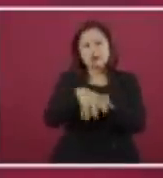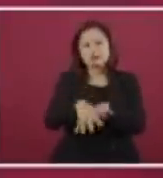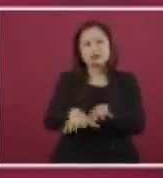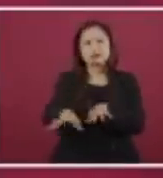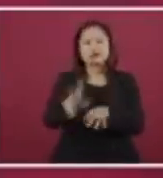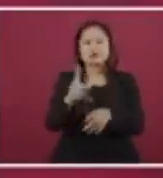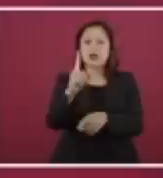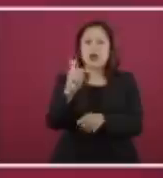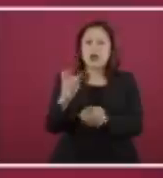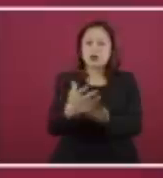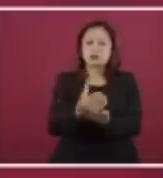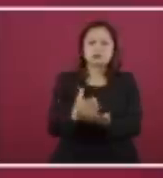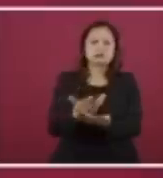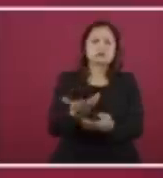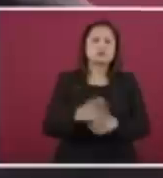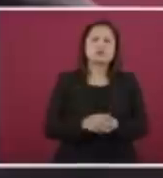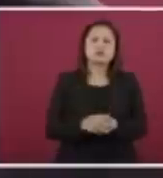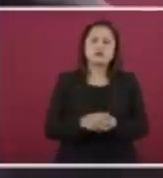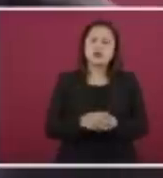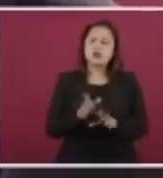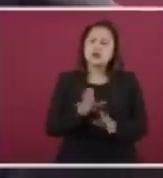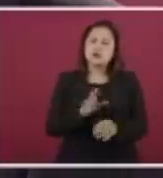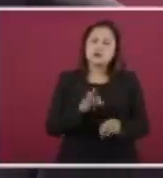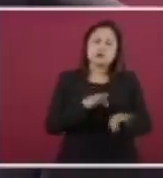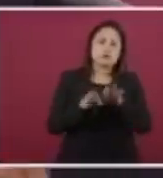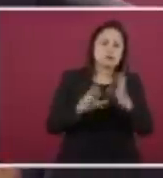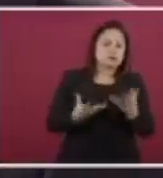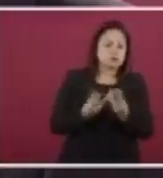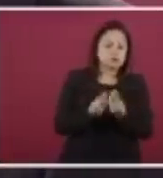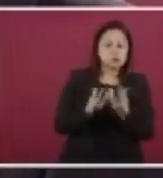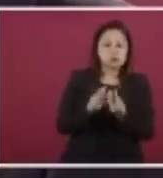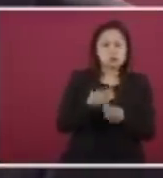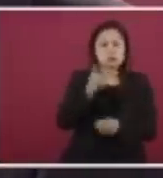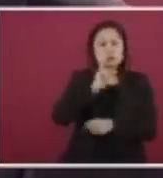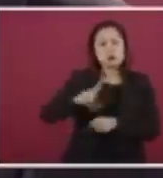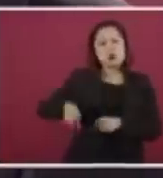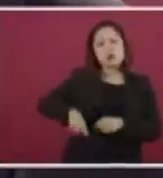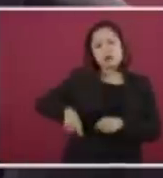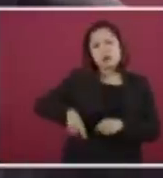gobernadora, como estamos trabajando con todos los gobernadores, para